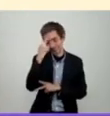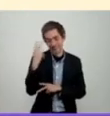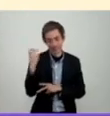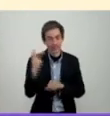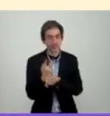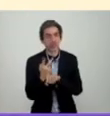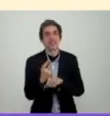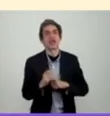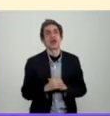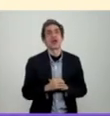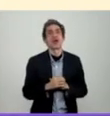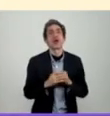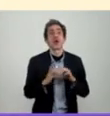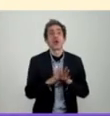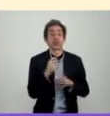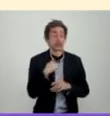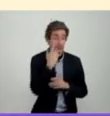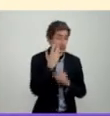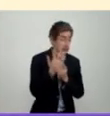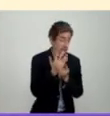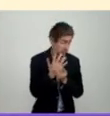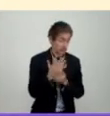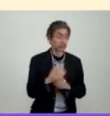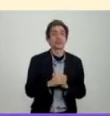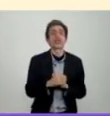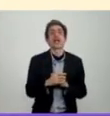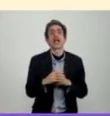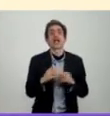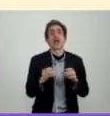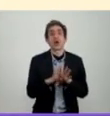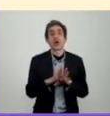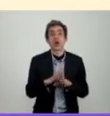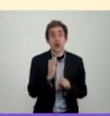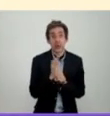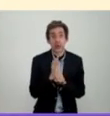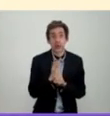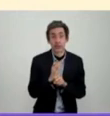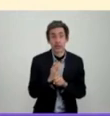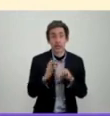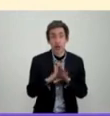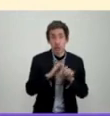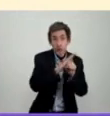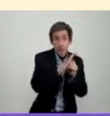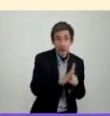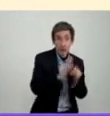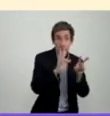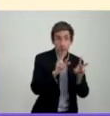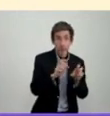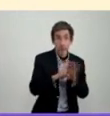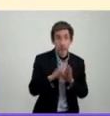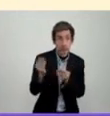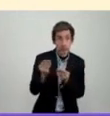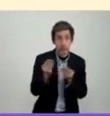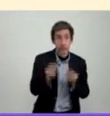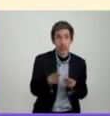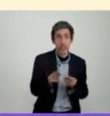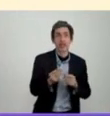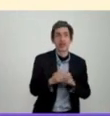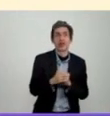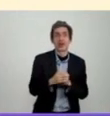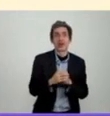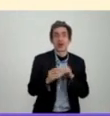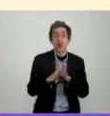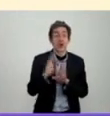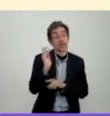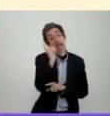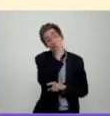además, pues, quiero dejar sentado que no he todavía recibido por la pandemia físicamente, aunque los libros llegaron a